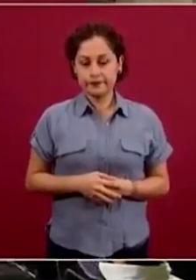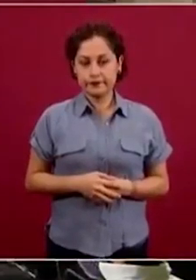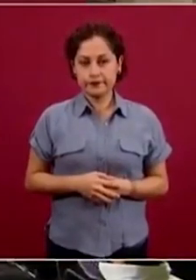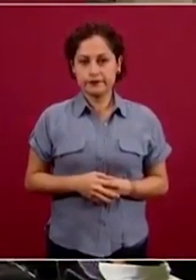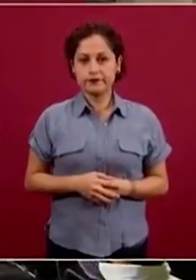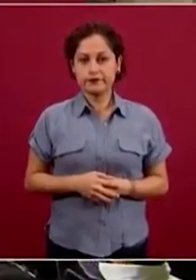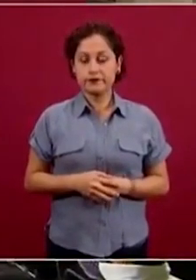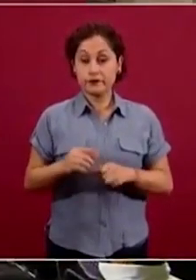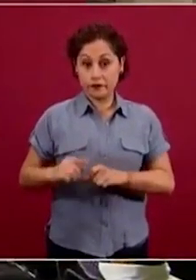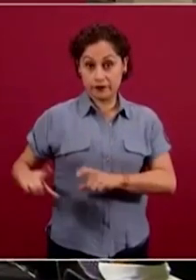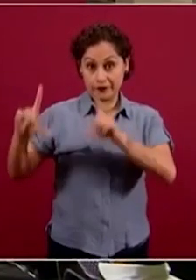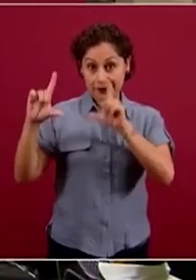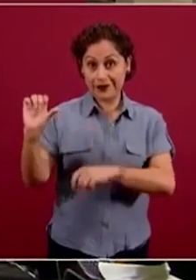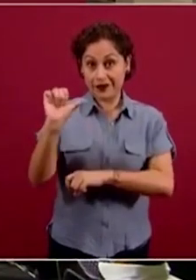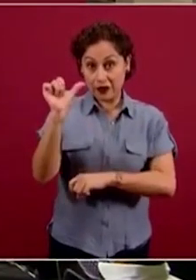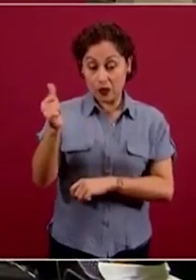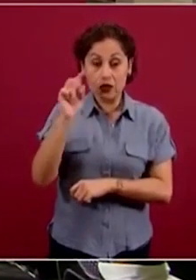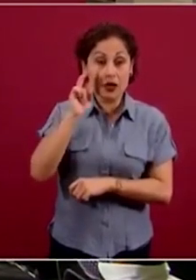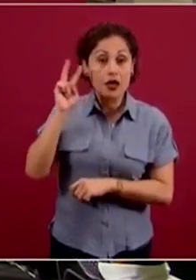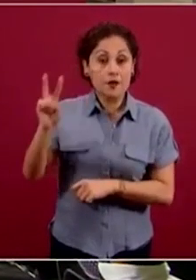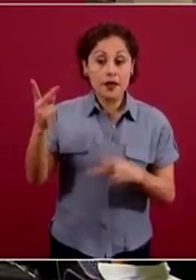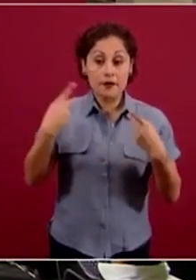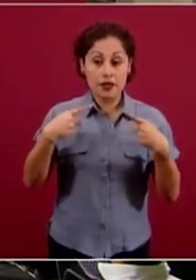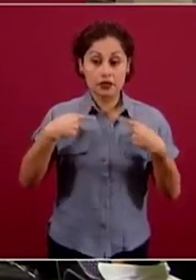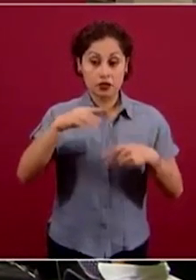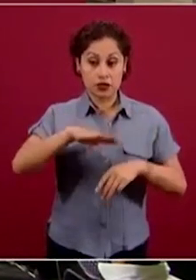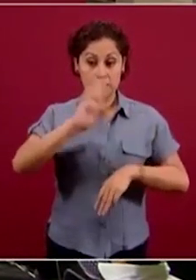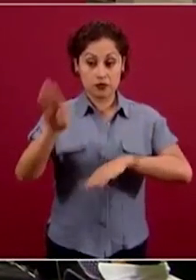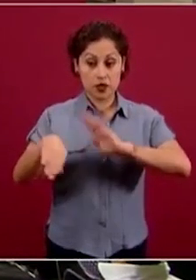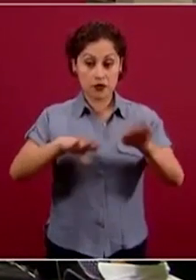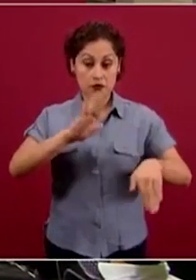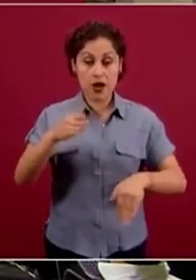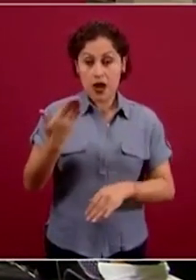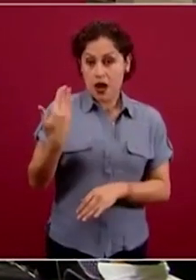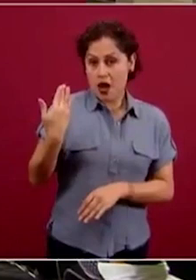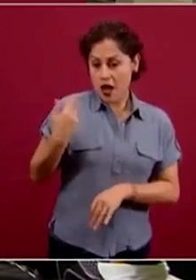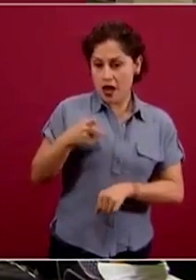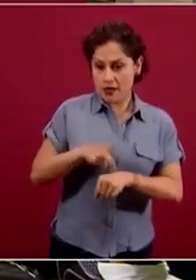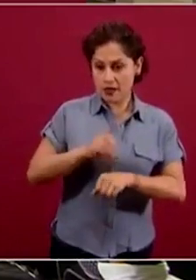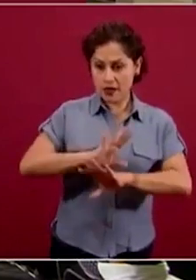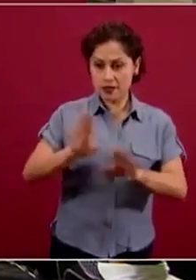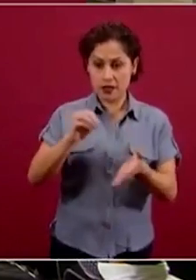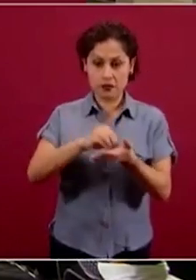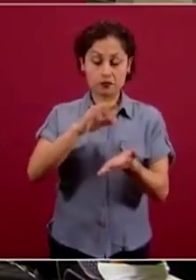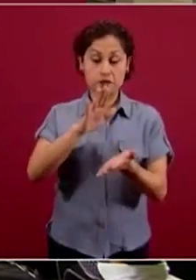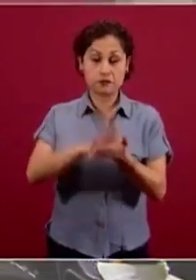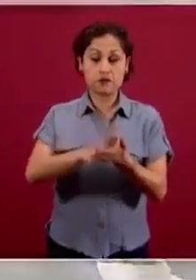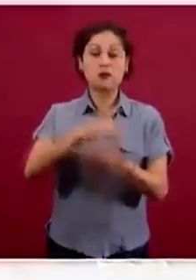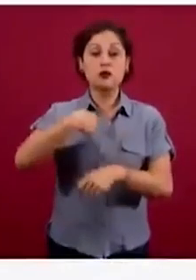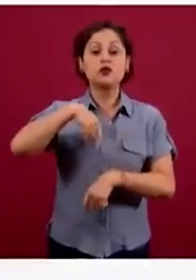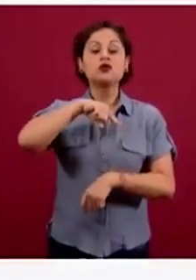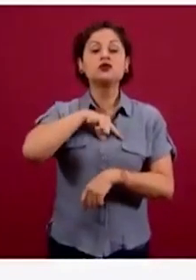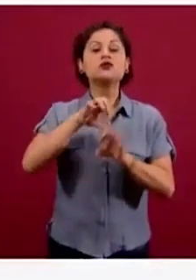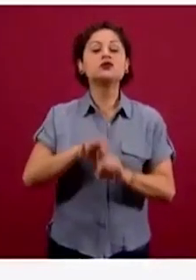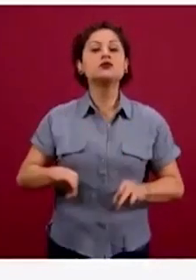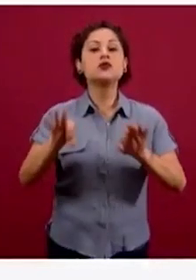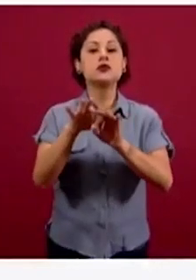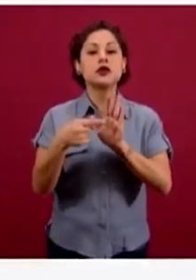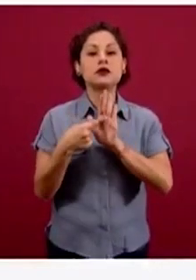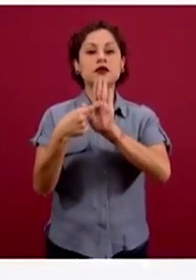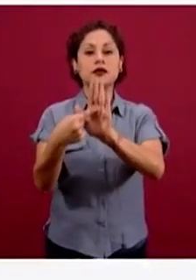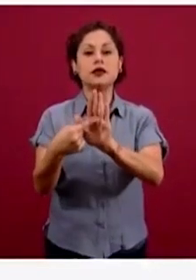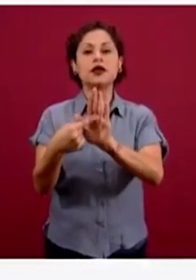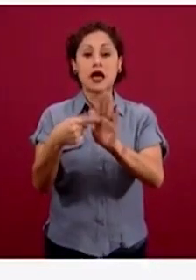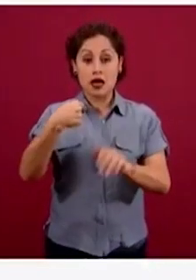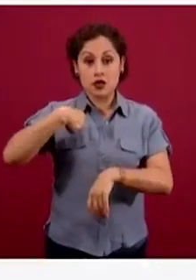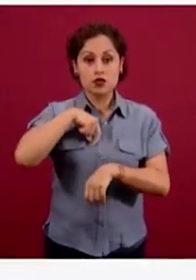cuando vemos estas funciones desde hace ya algunos días nos interesa que visualicen el proceso de la vigilancia